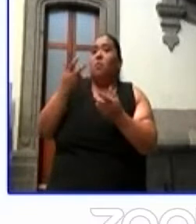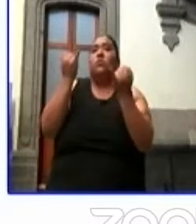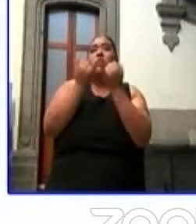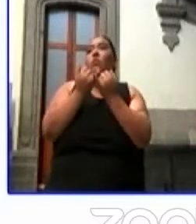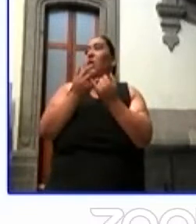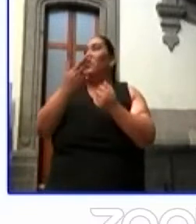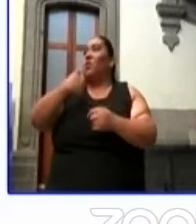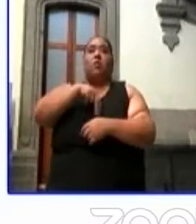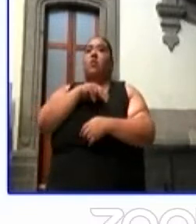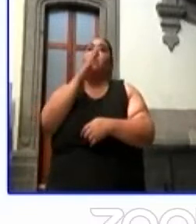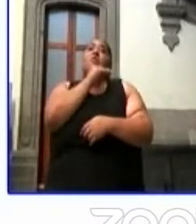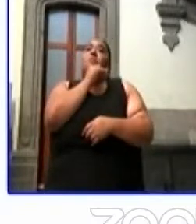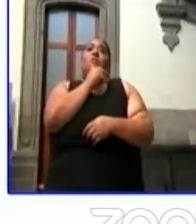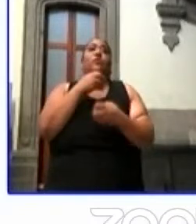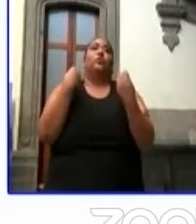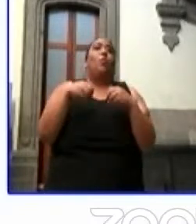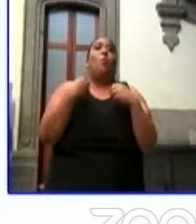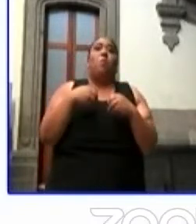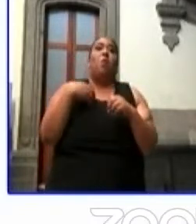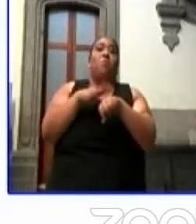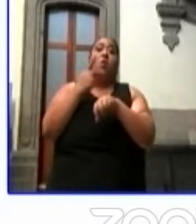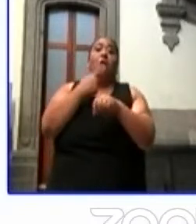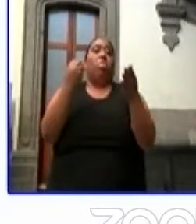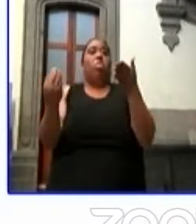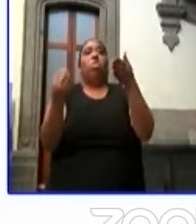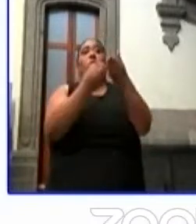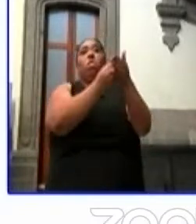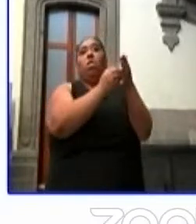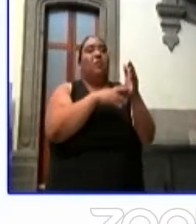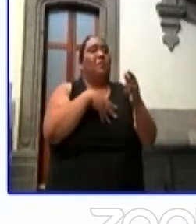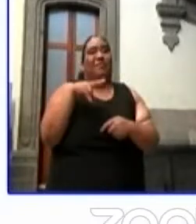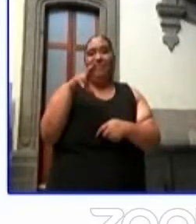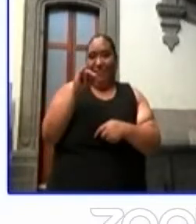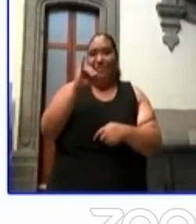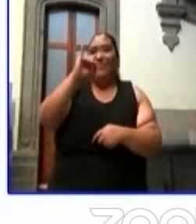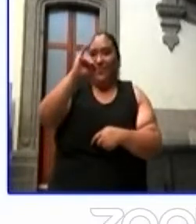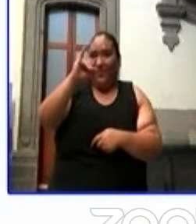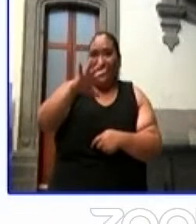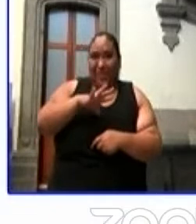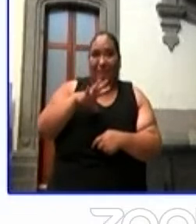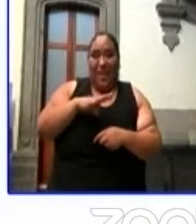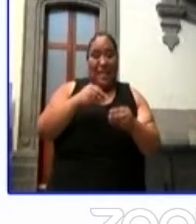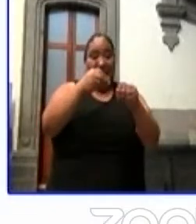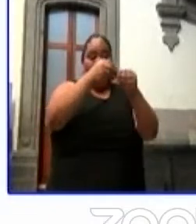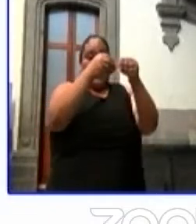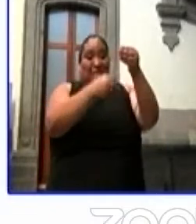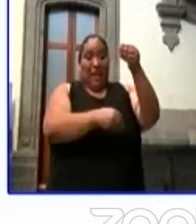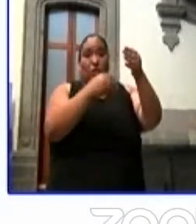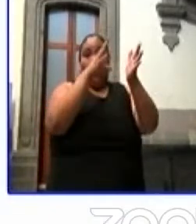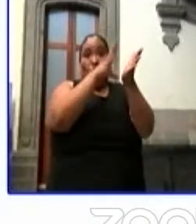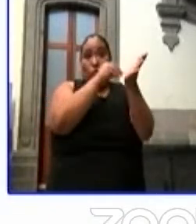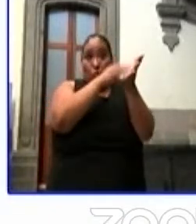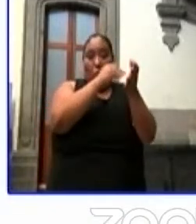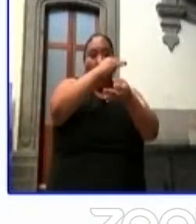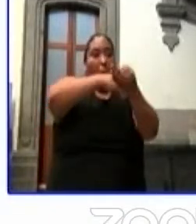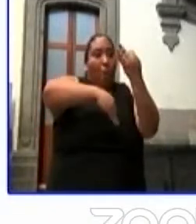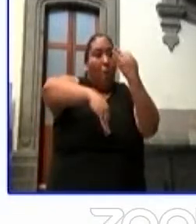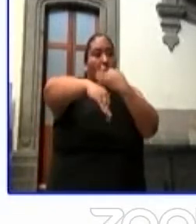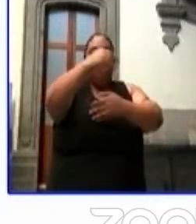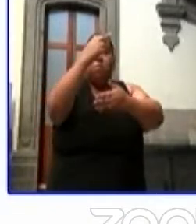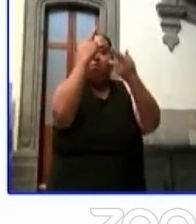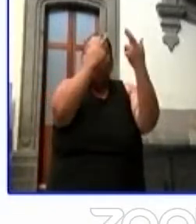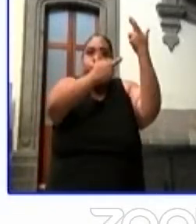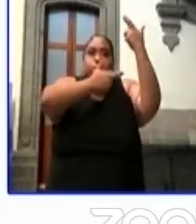porque no está. No, sí. De hecho, el documento ya lo conocerán, tiene todo una revisión